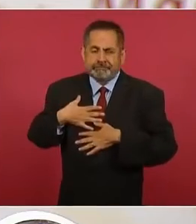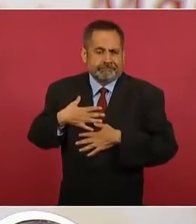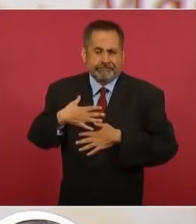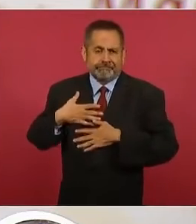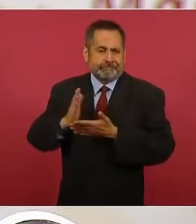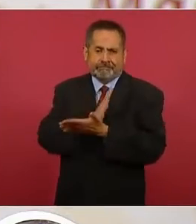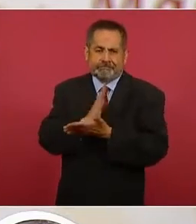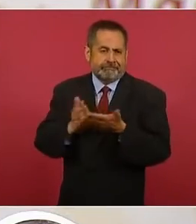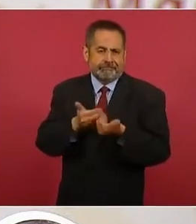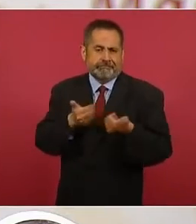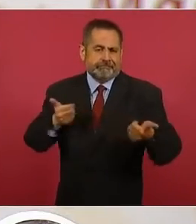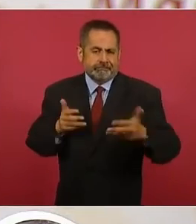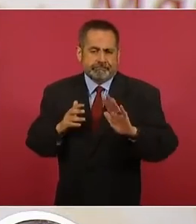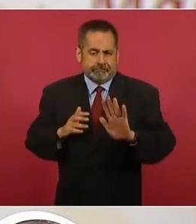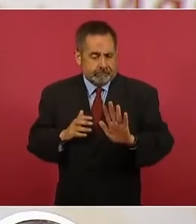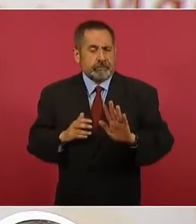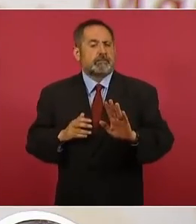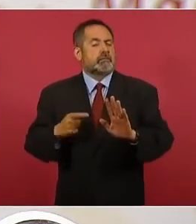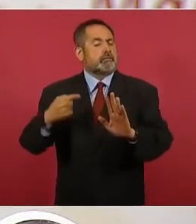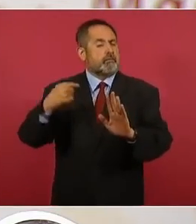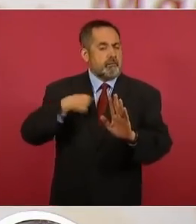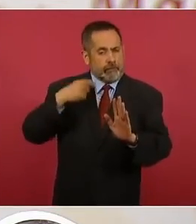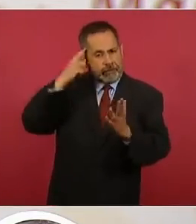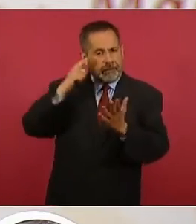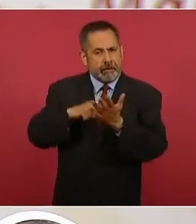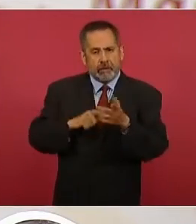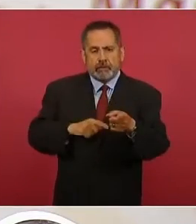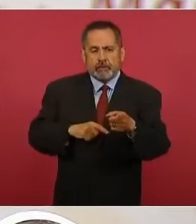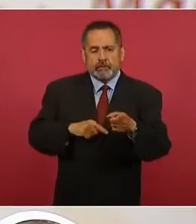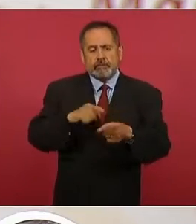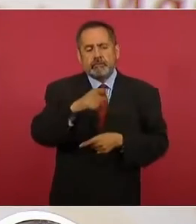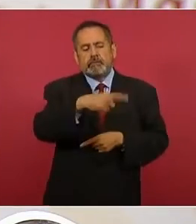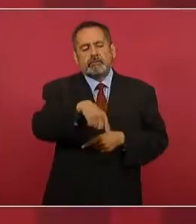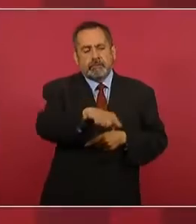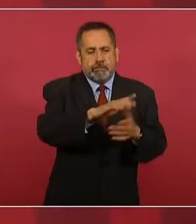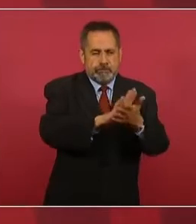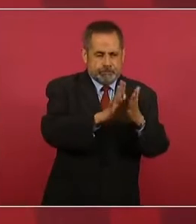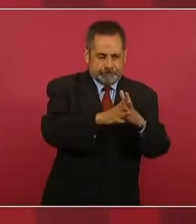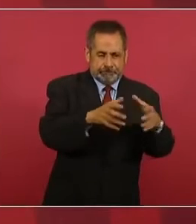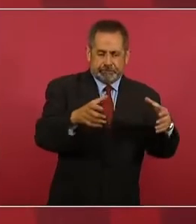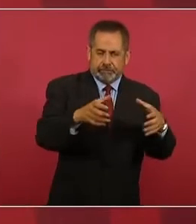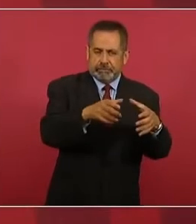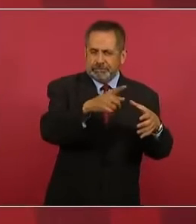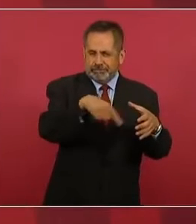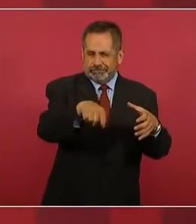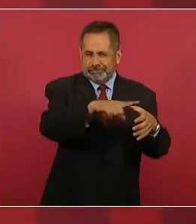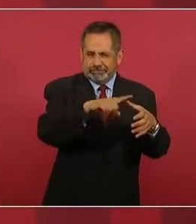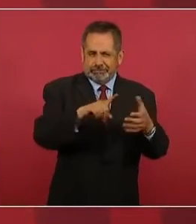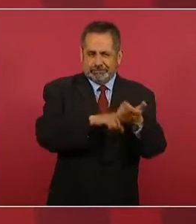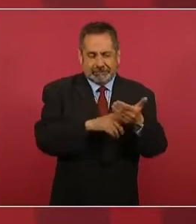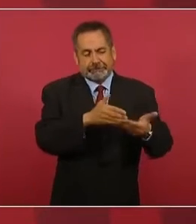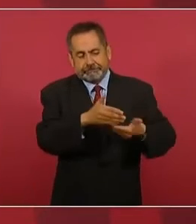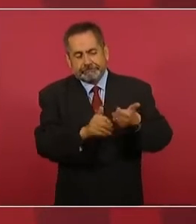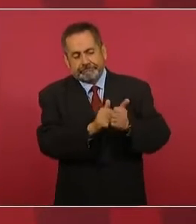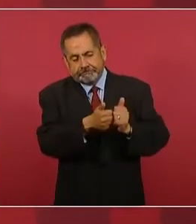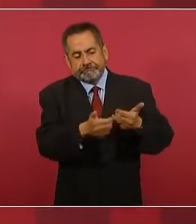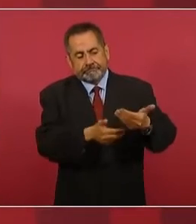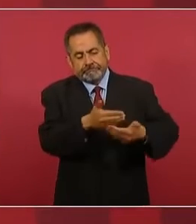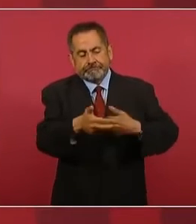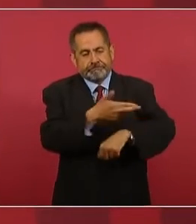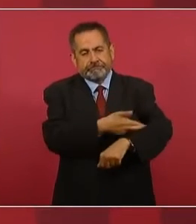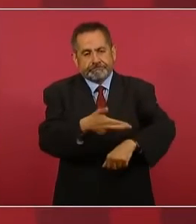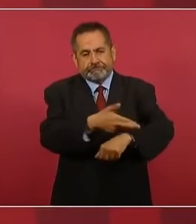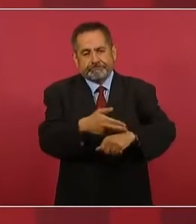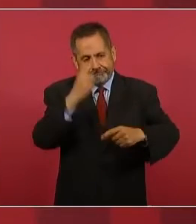Yo sí creo que pues esto forma parte de el proceso que se está